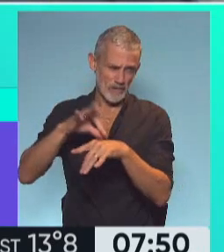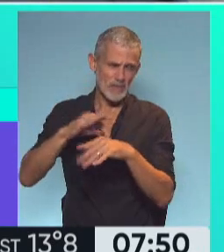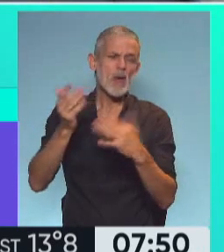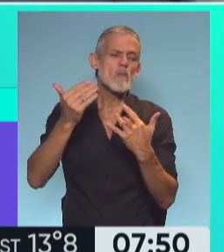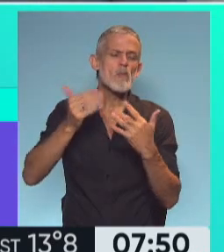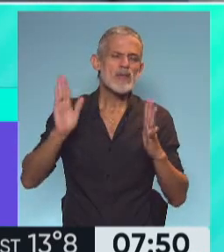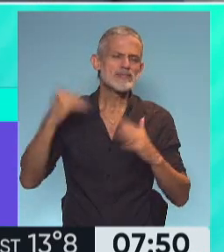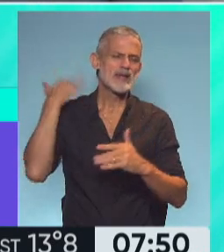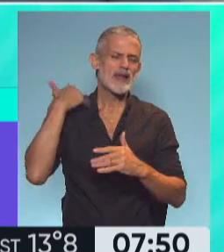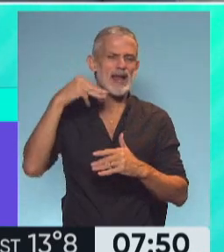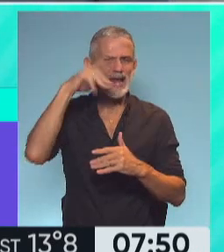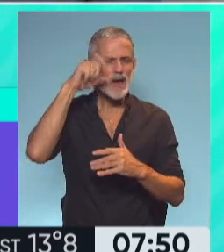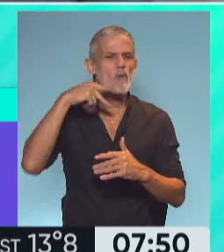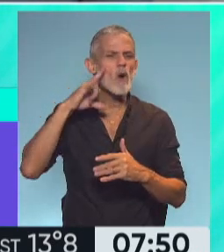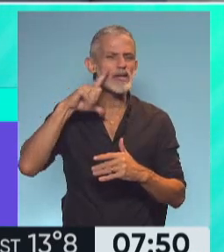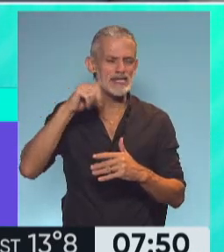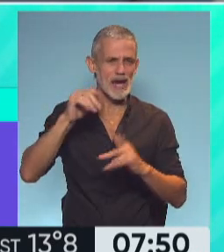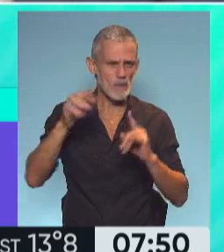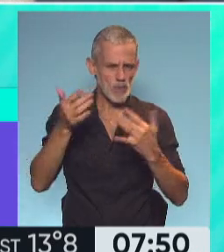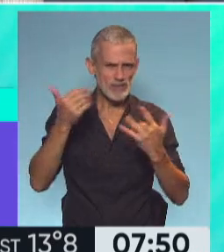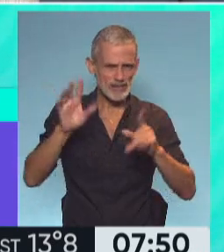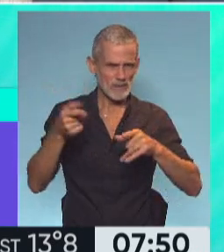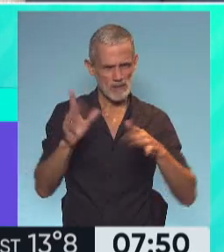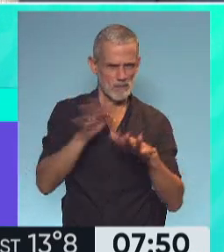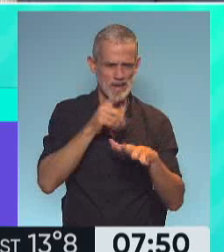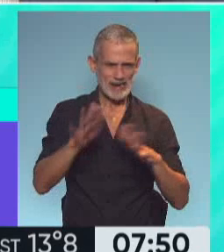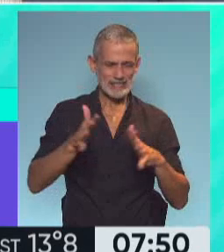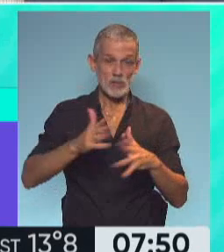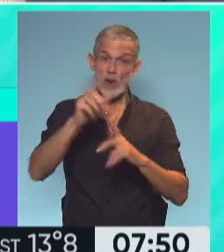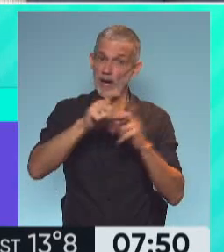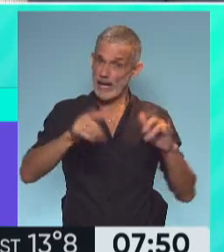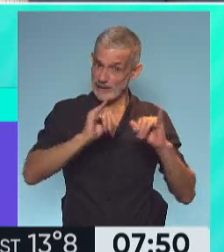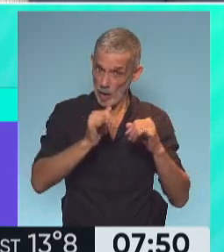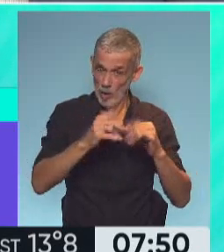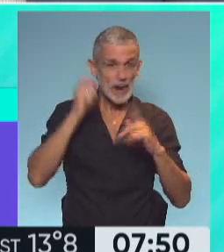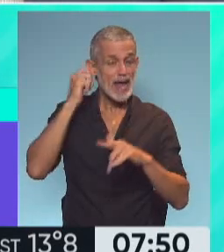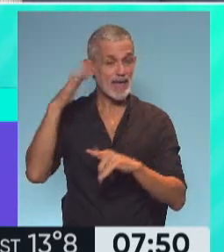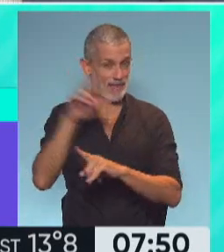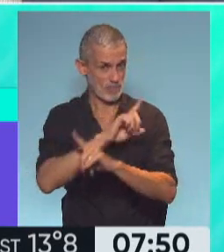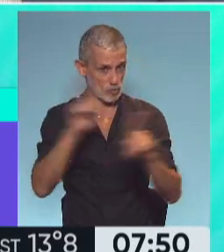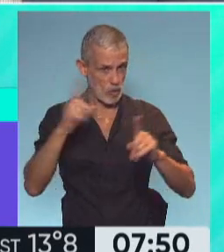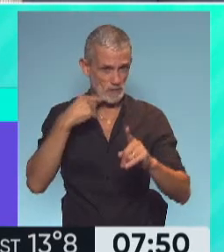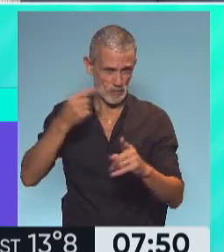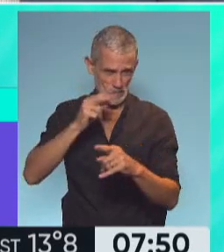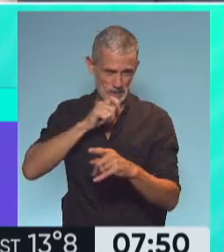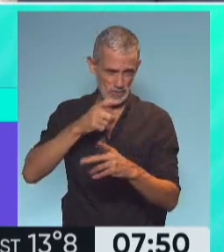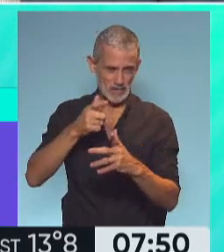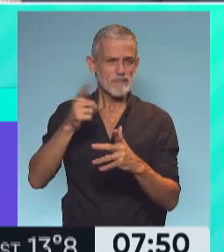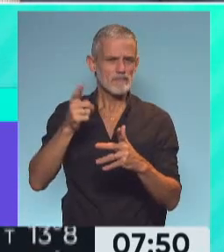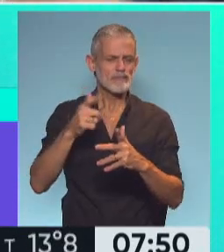podría ser una neumonía. Claro, lo que llama la atención es que estos cuadros se dan en gente muy joven y no en gente de mayor edad que presentó justamente